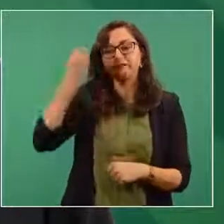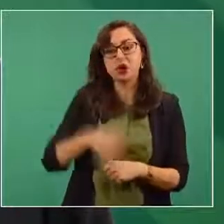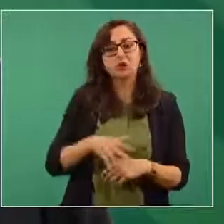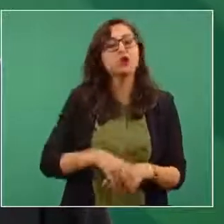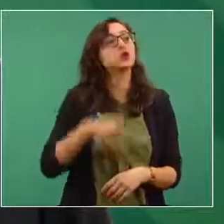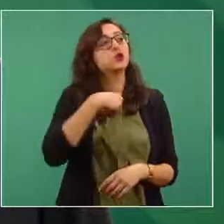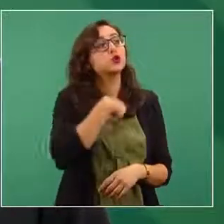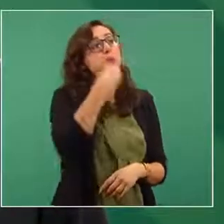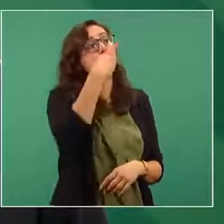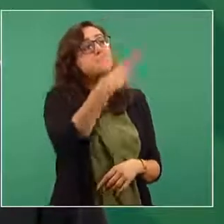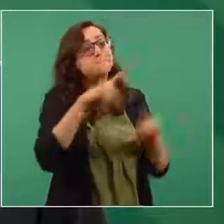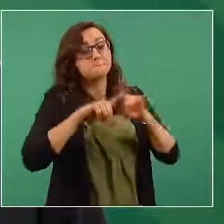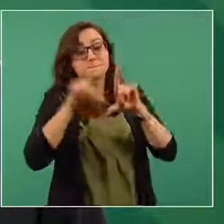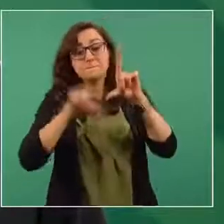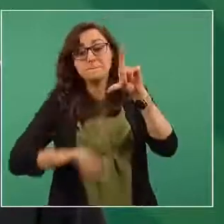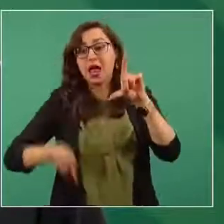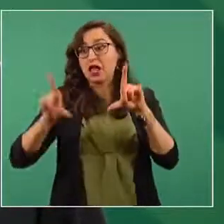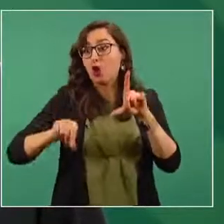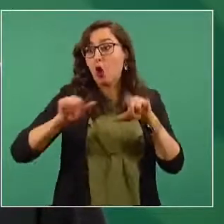dos,